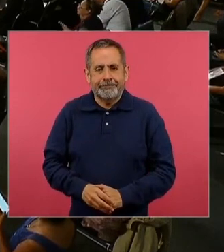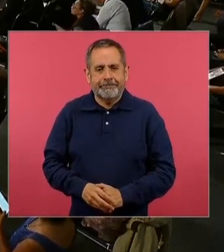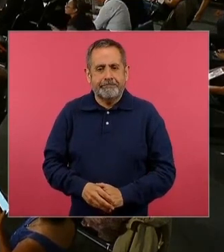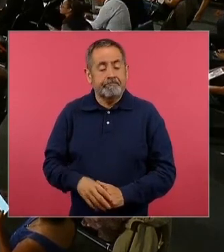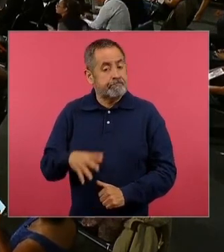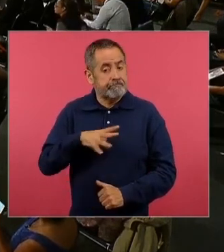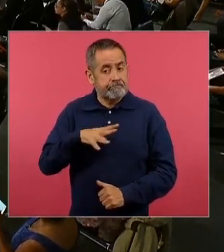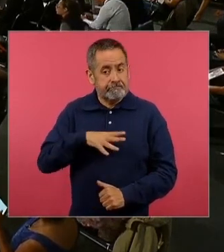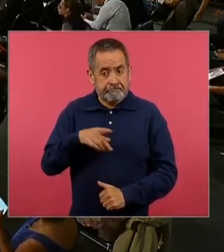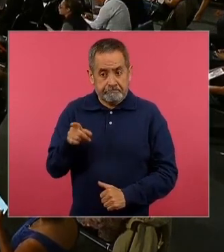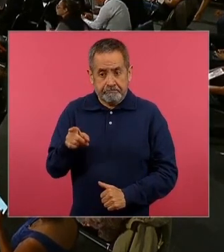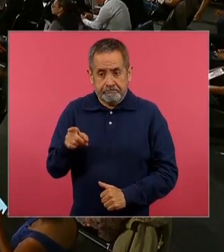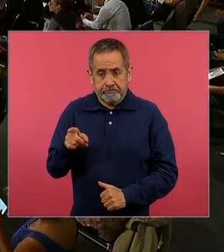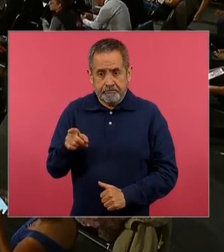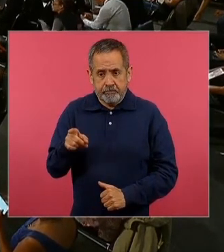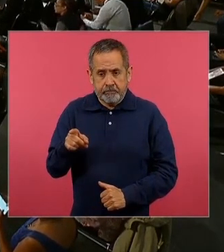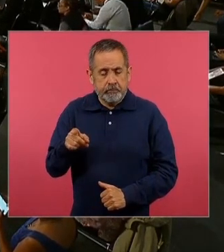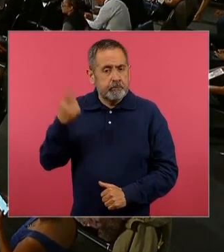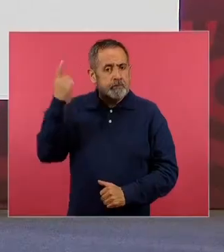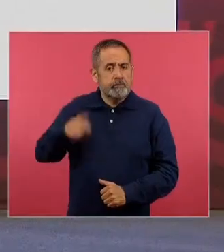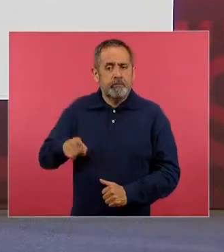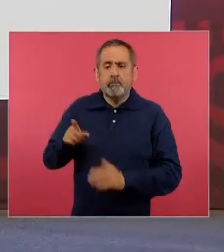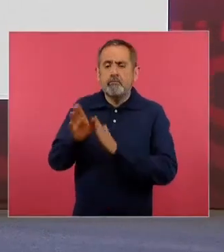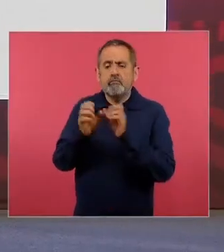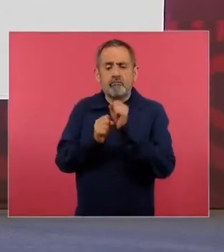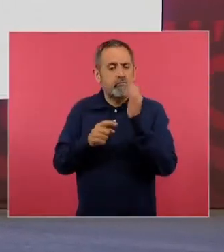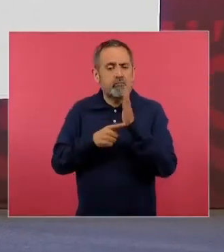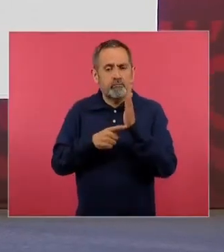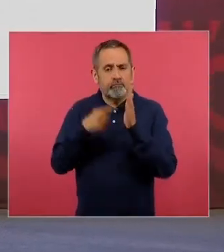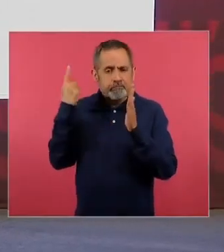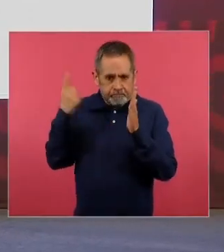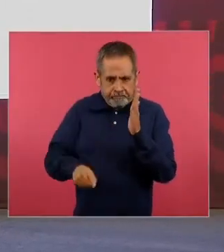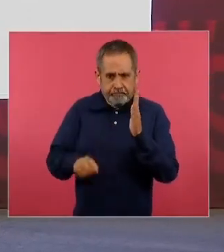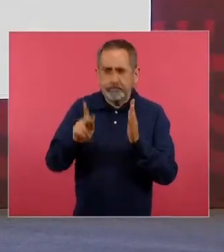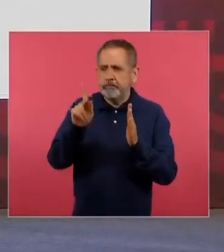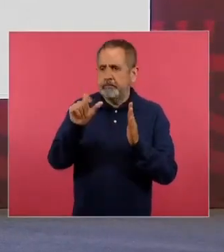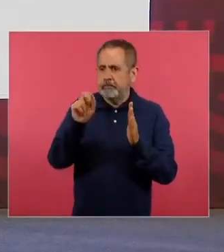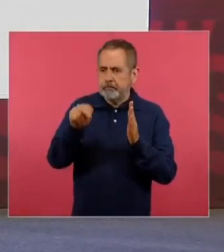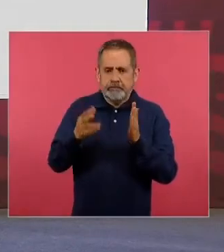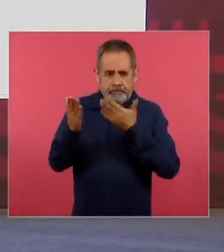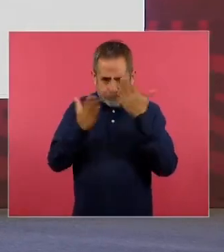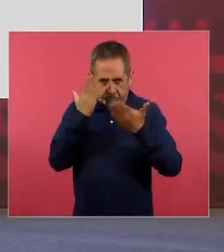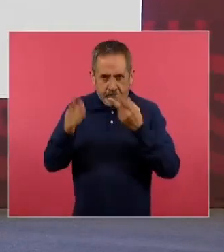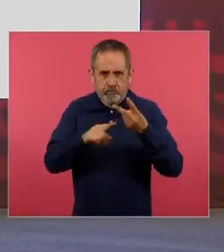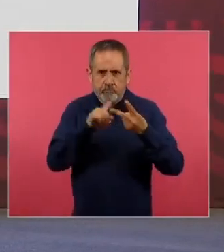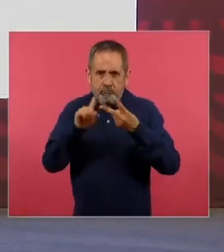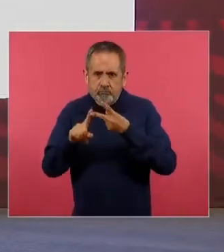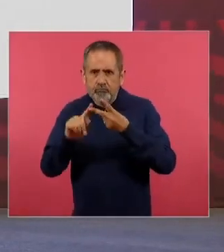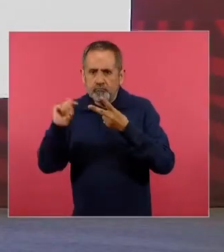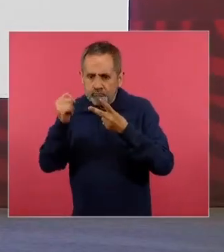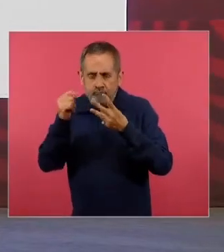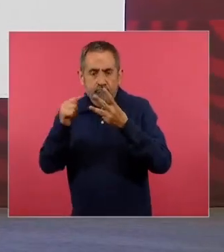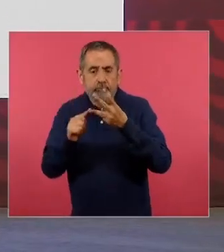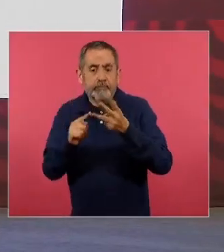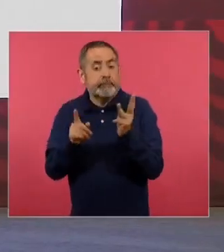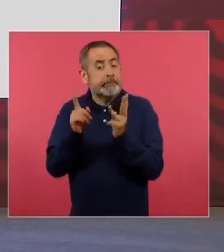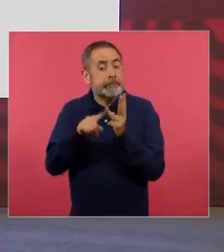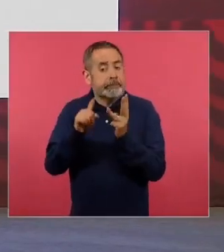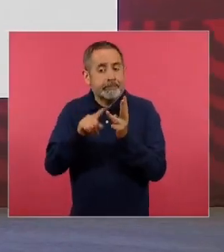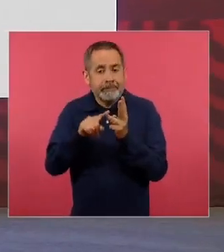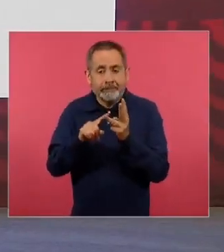Tenemos entonces el mandato constitucional, el plan de estudios, los programas sintéticos y llegamos